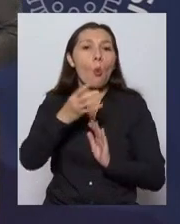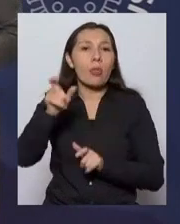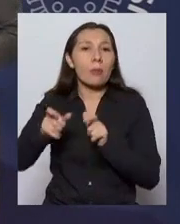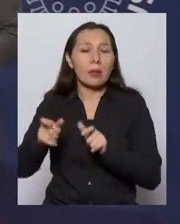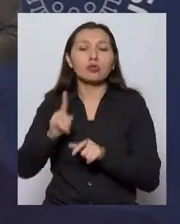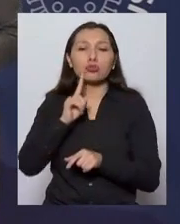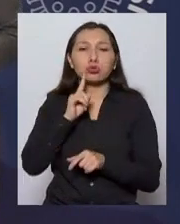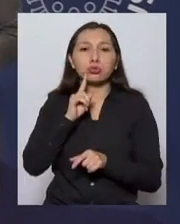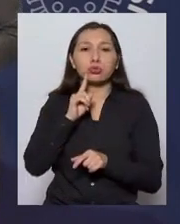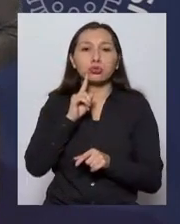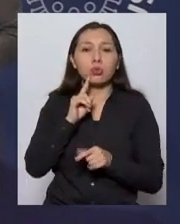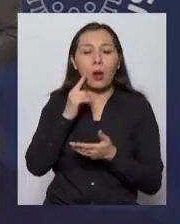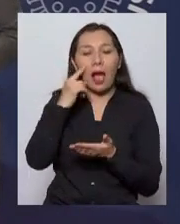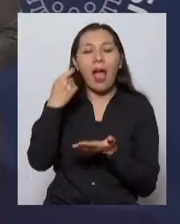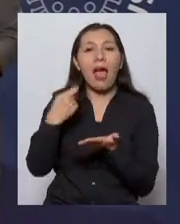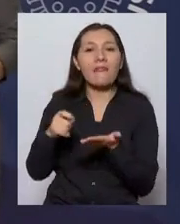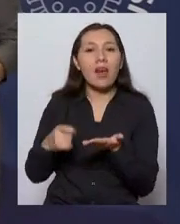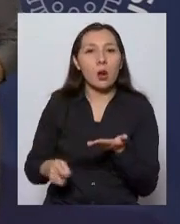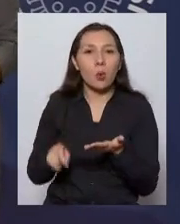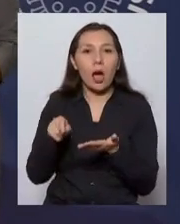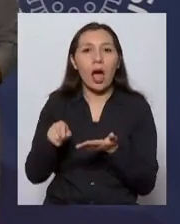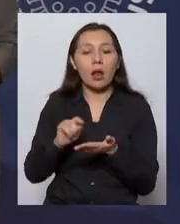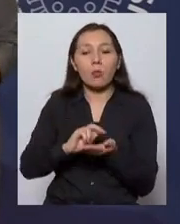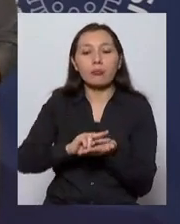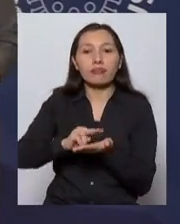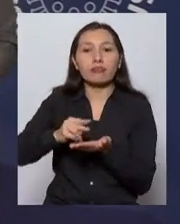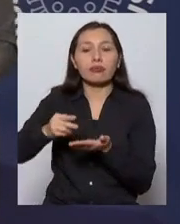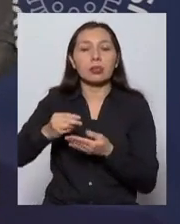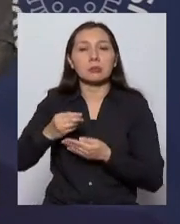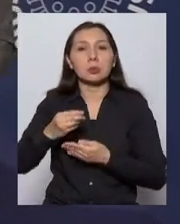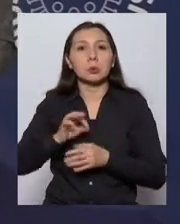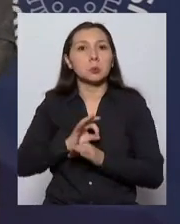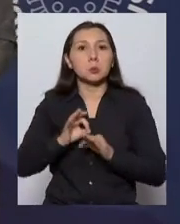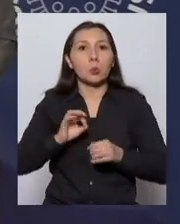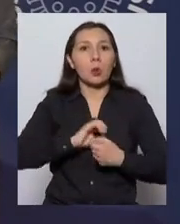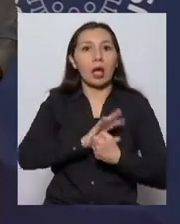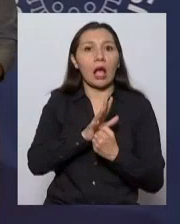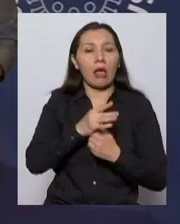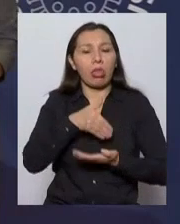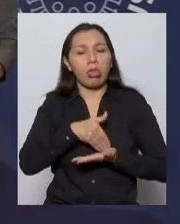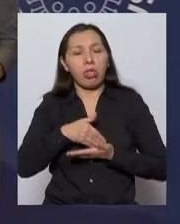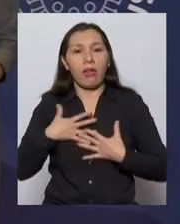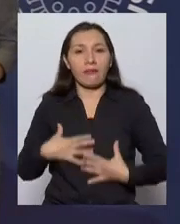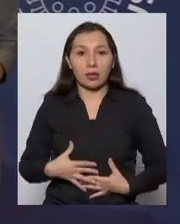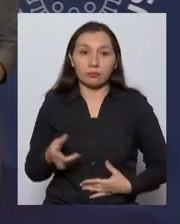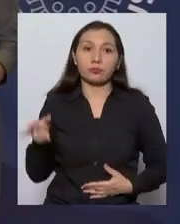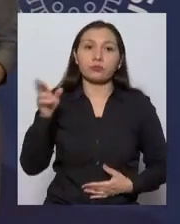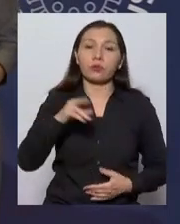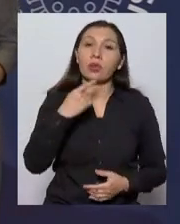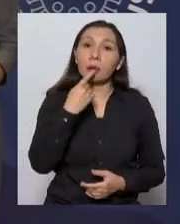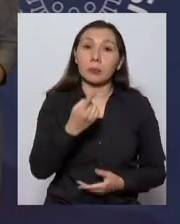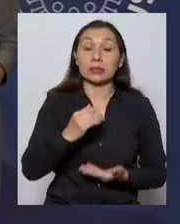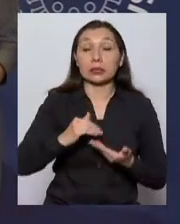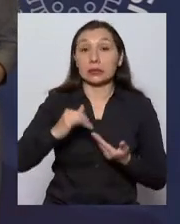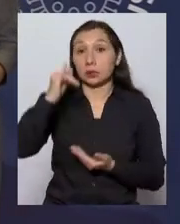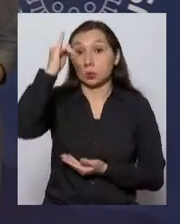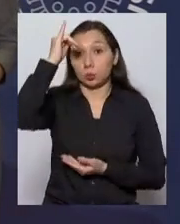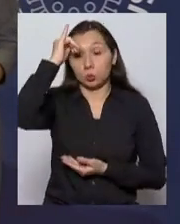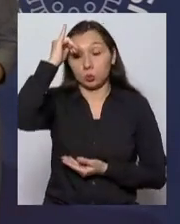fueron las personas que evolucionaron asintomáticamente. Vuelvo, insisto, a pedir